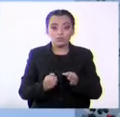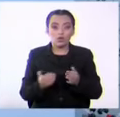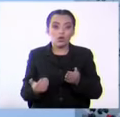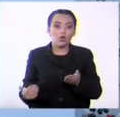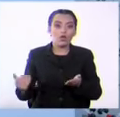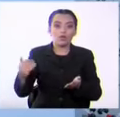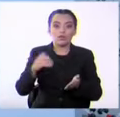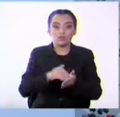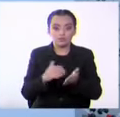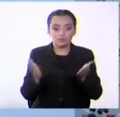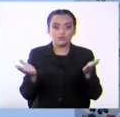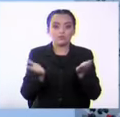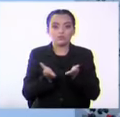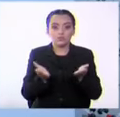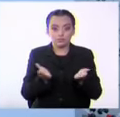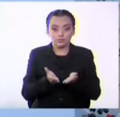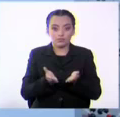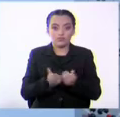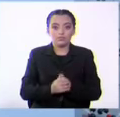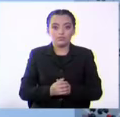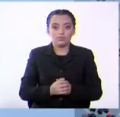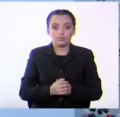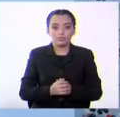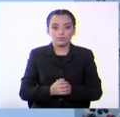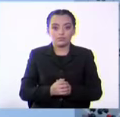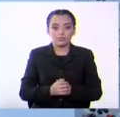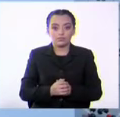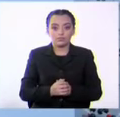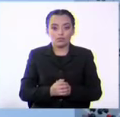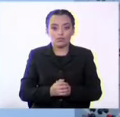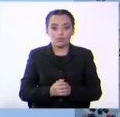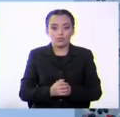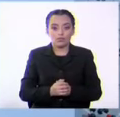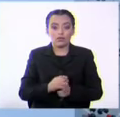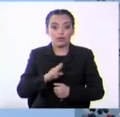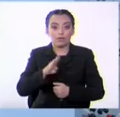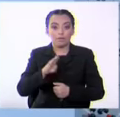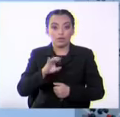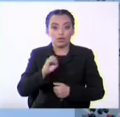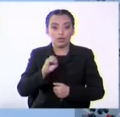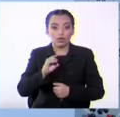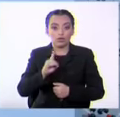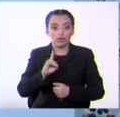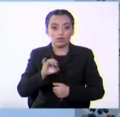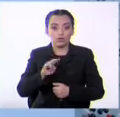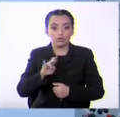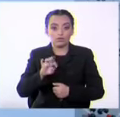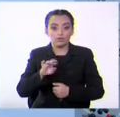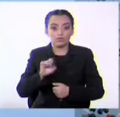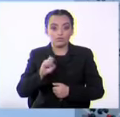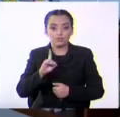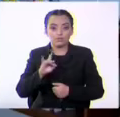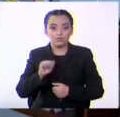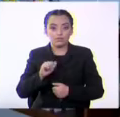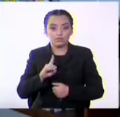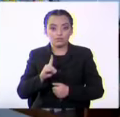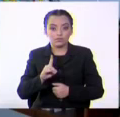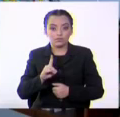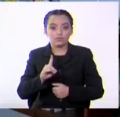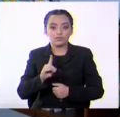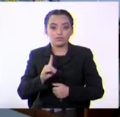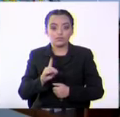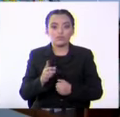evaluar realmente lo que la biodiversidad nos da, porque recordemos que cuando hablamos de un ecosistema hablamos